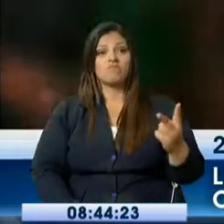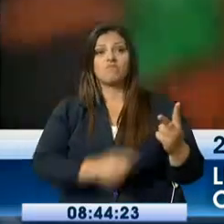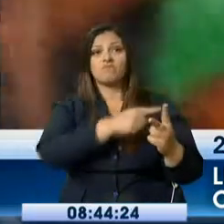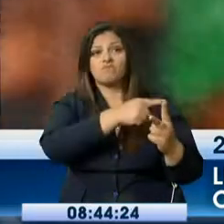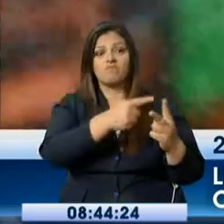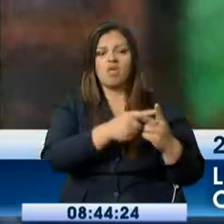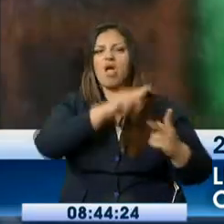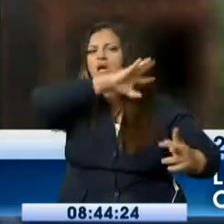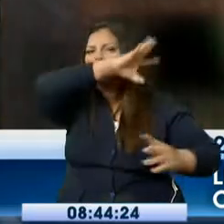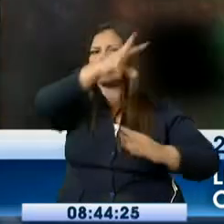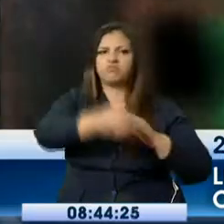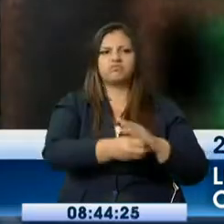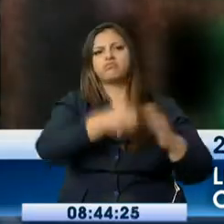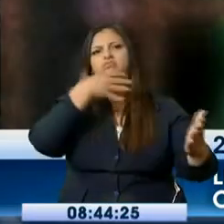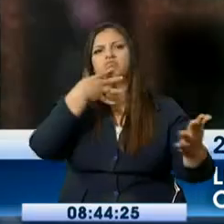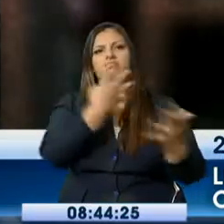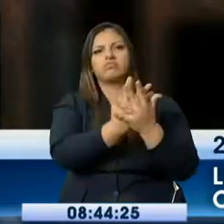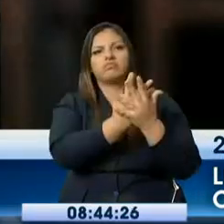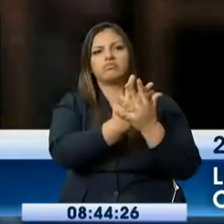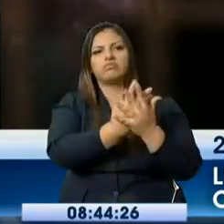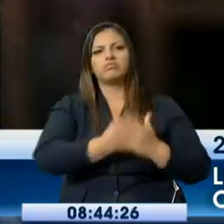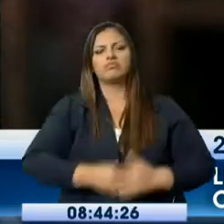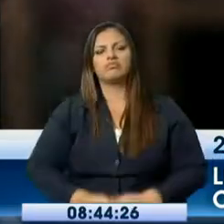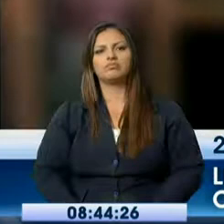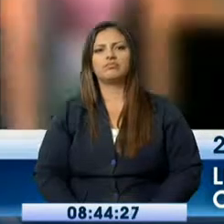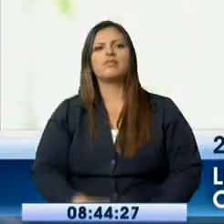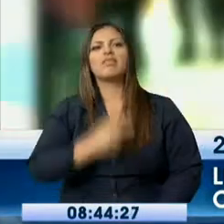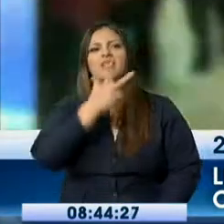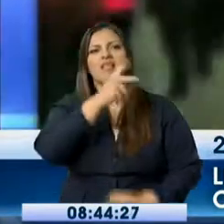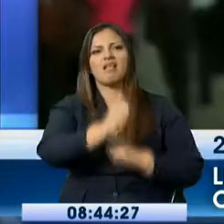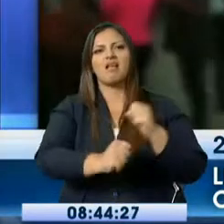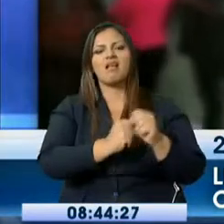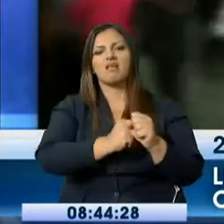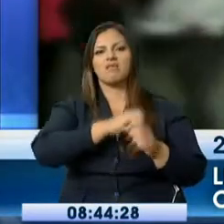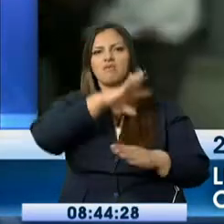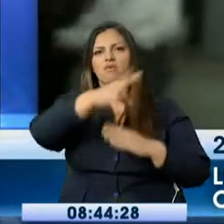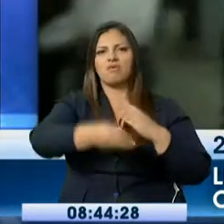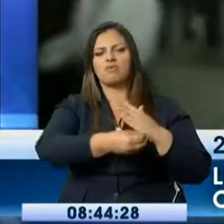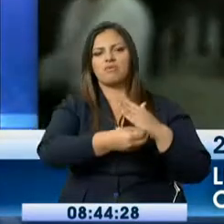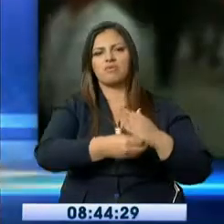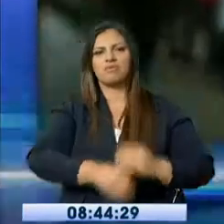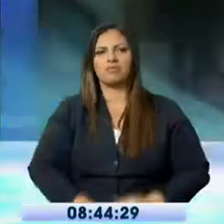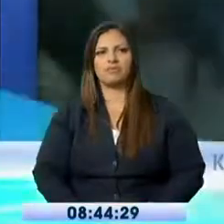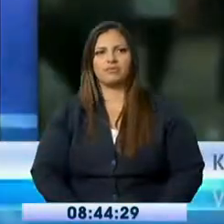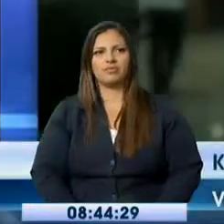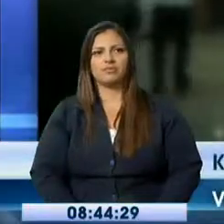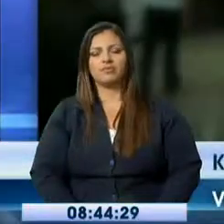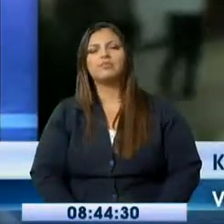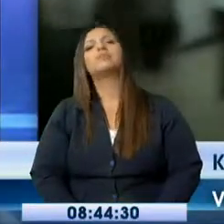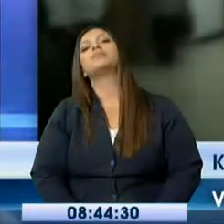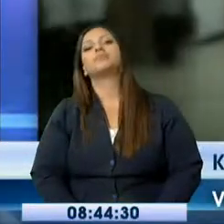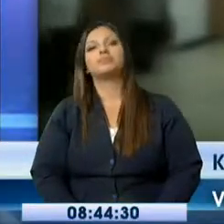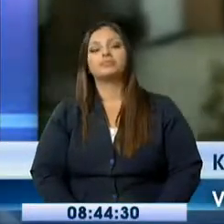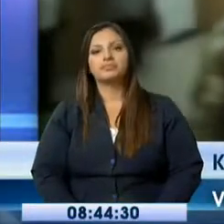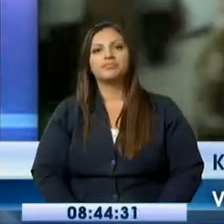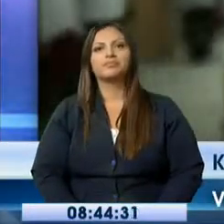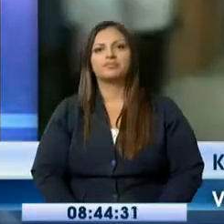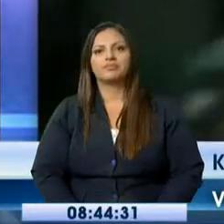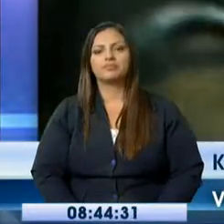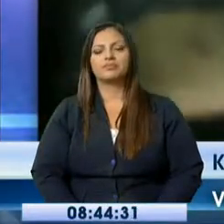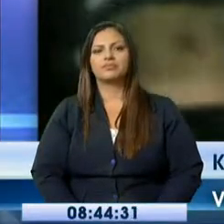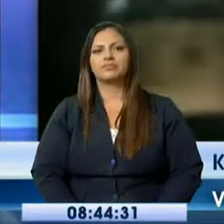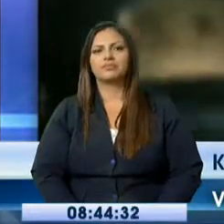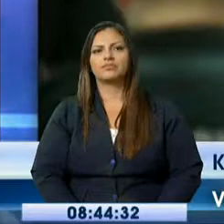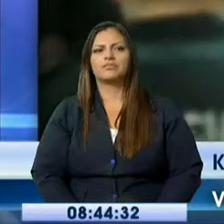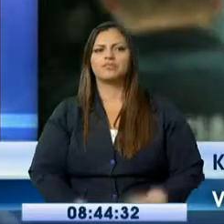adicionales por extorsión. Nosotros contamos a nivel nacional con otros dos centros en los que nos ha permitido realizar distintos tipos de